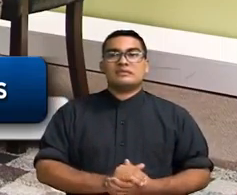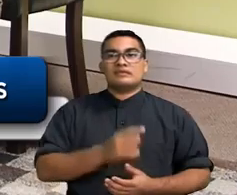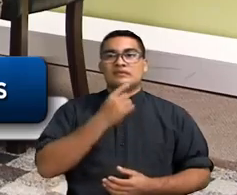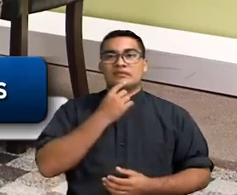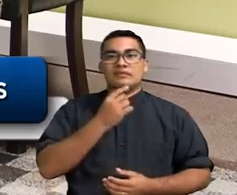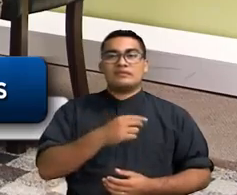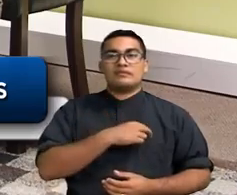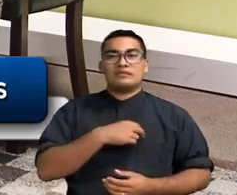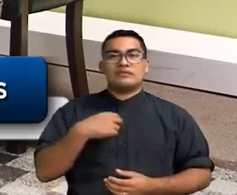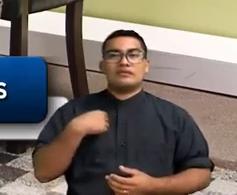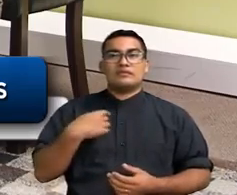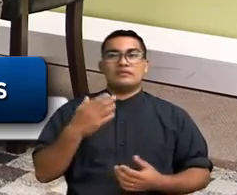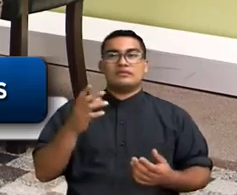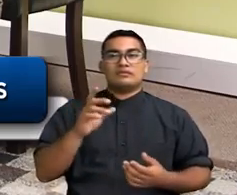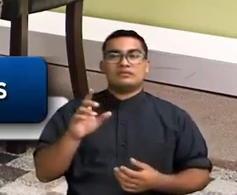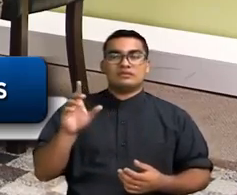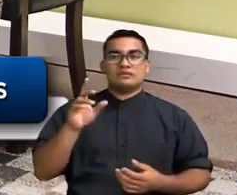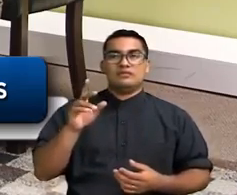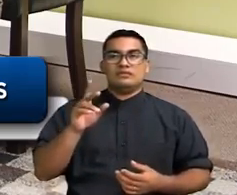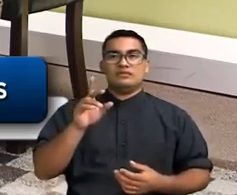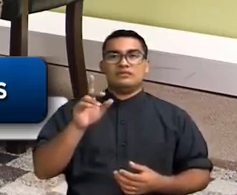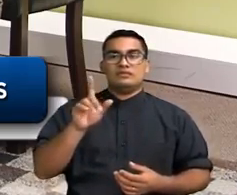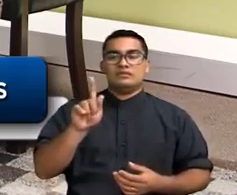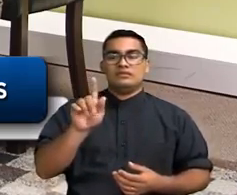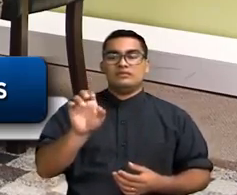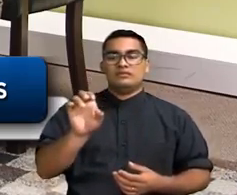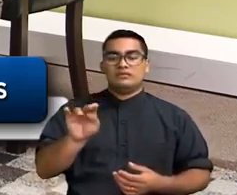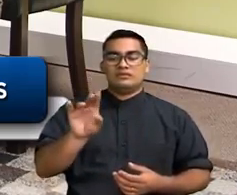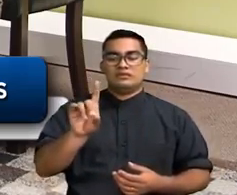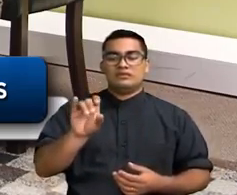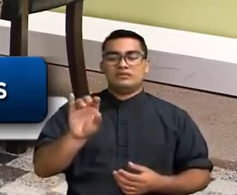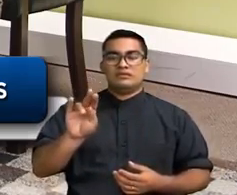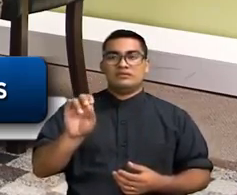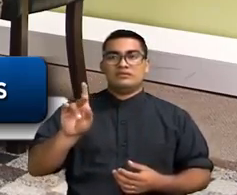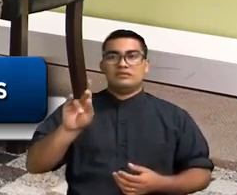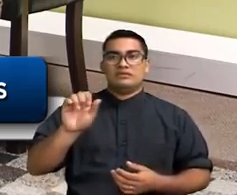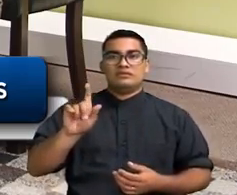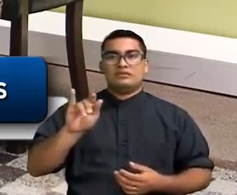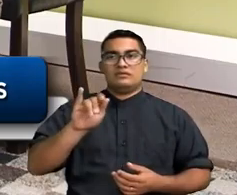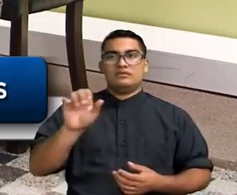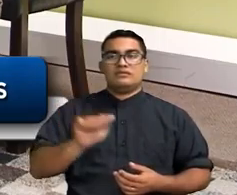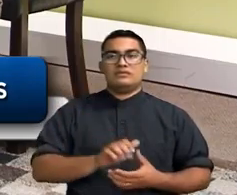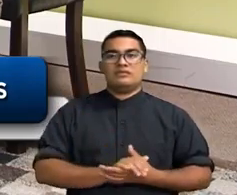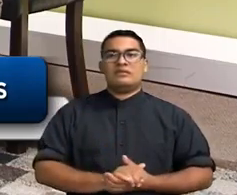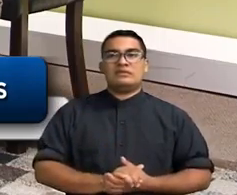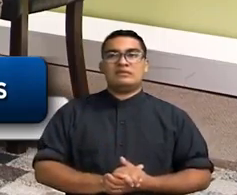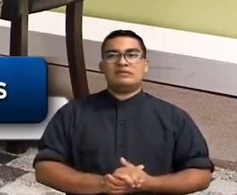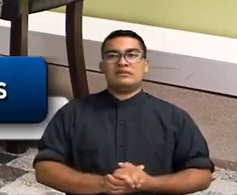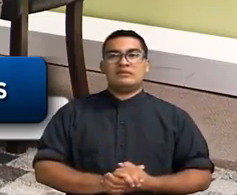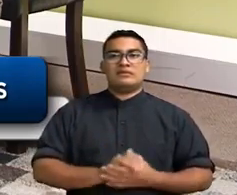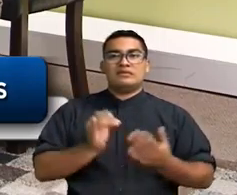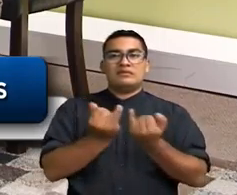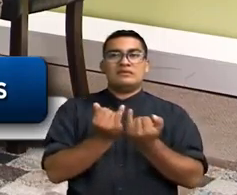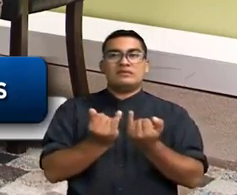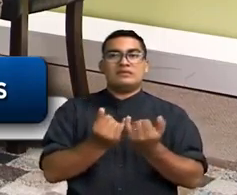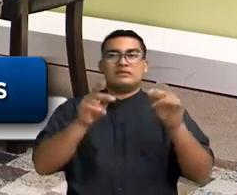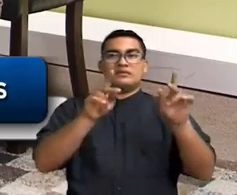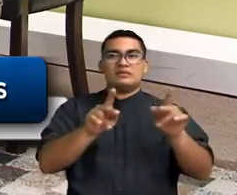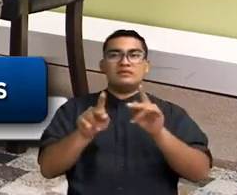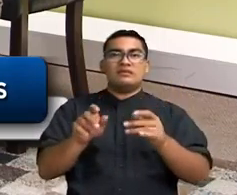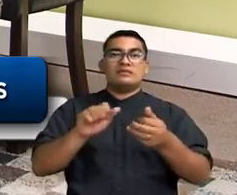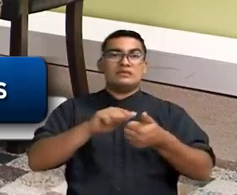la tendinopatía, en el hombro, en la muñeca, en la rodilla y en atletas o